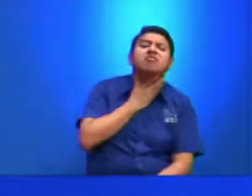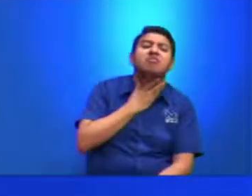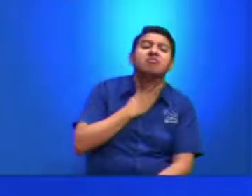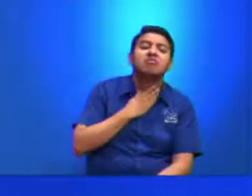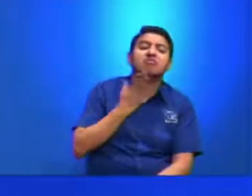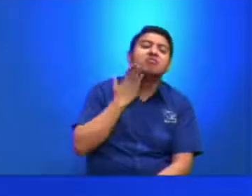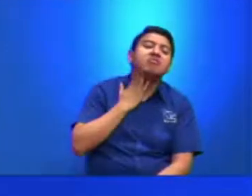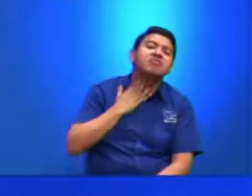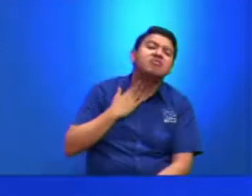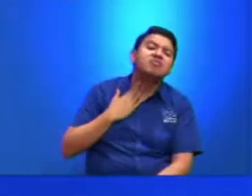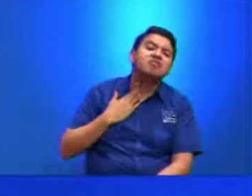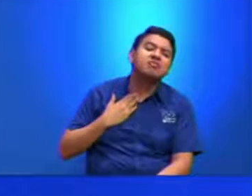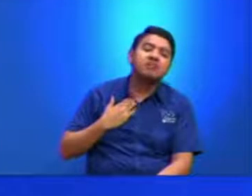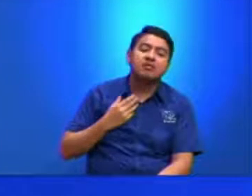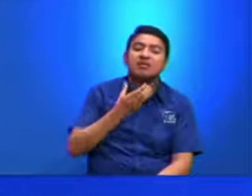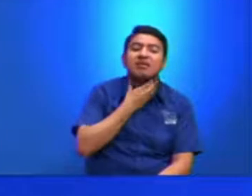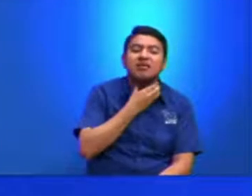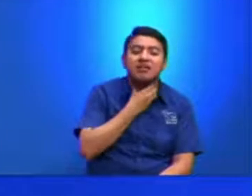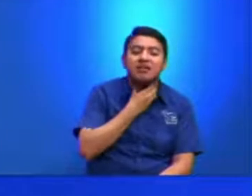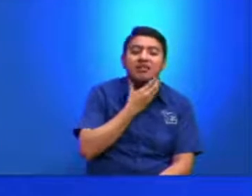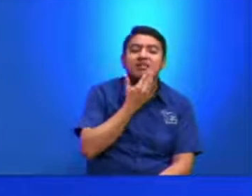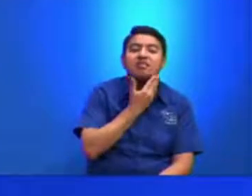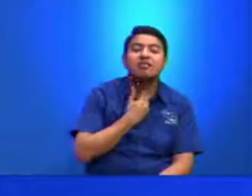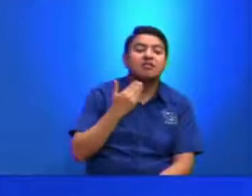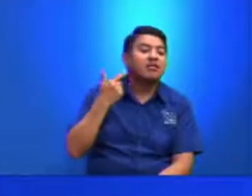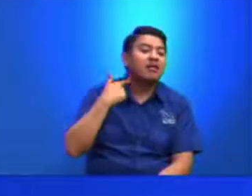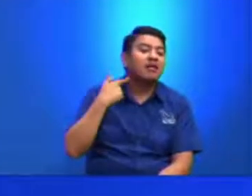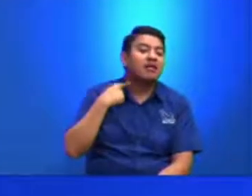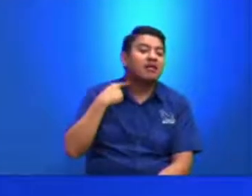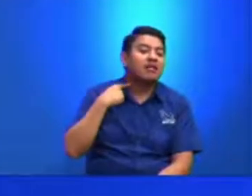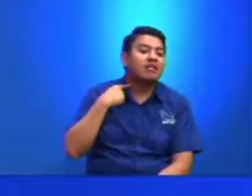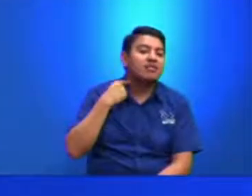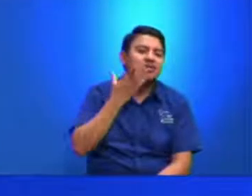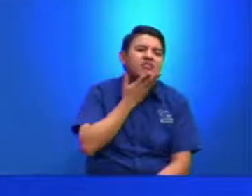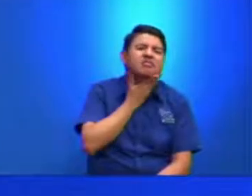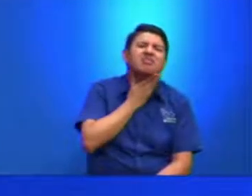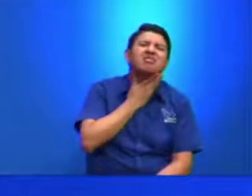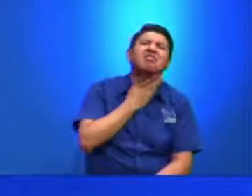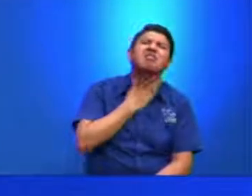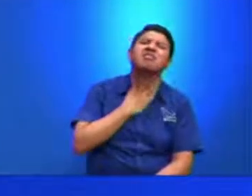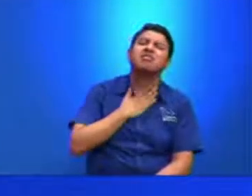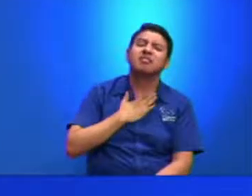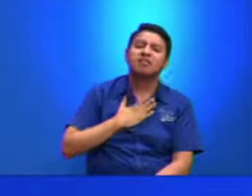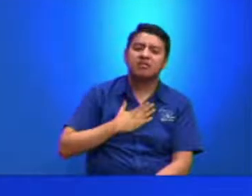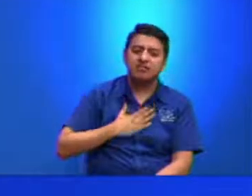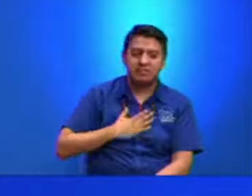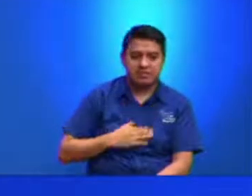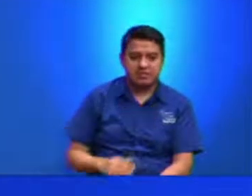ojos, no puede ver. Ya nos explicaron cómo es la cosa. Se le seca la garganta, hermano.